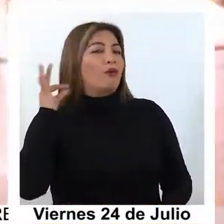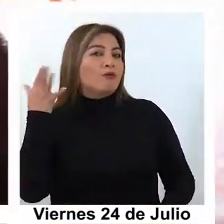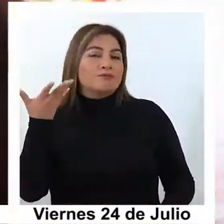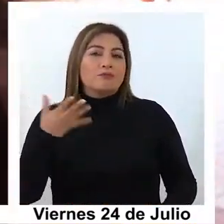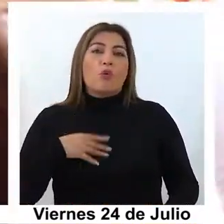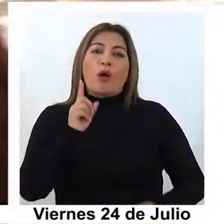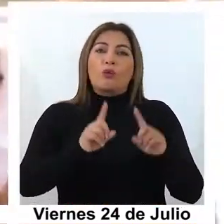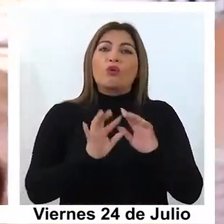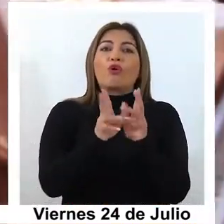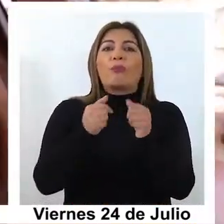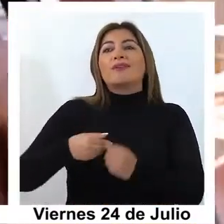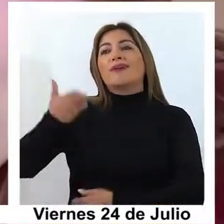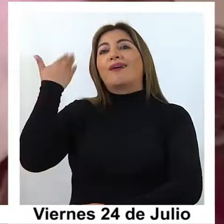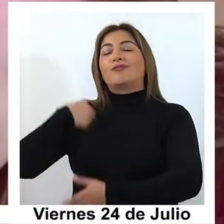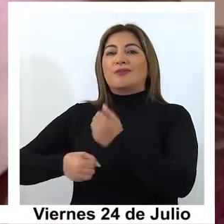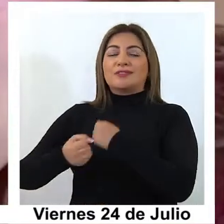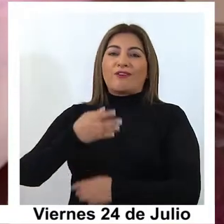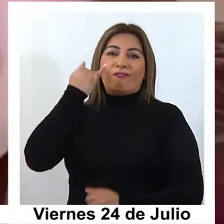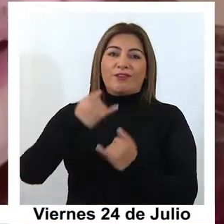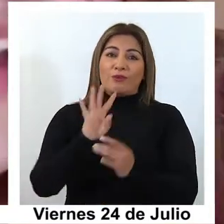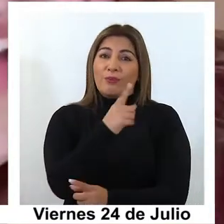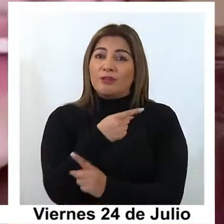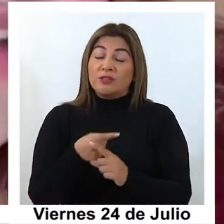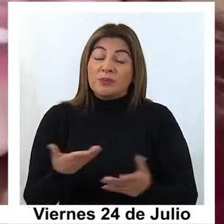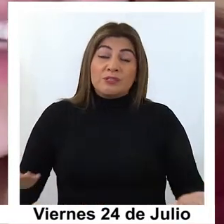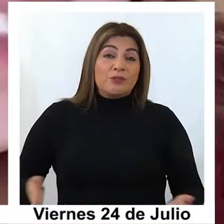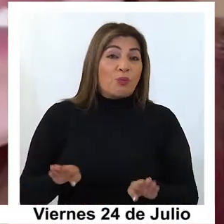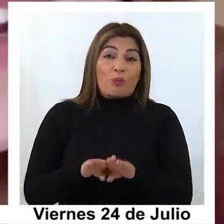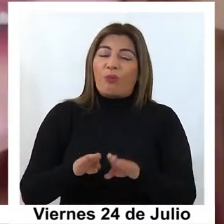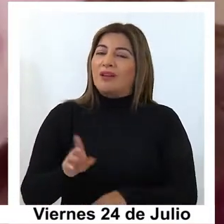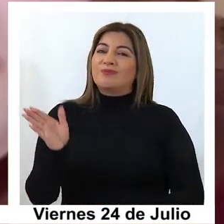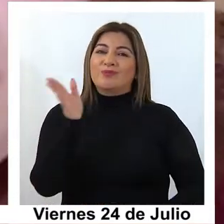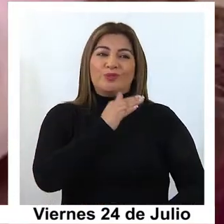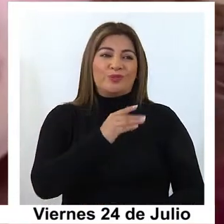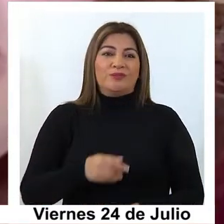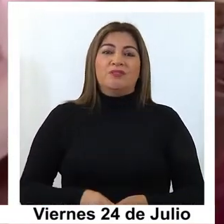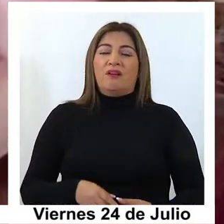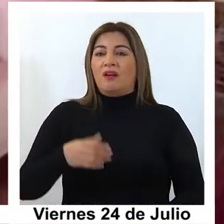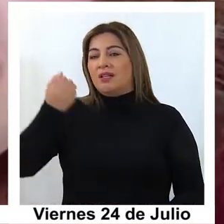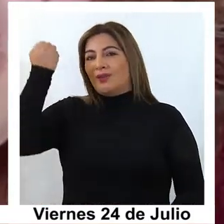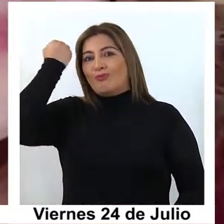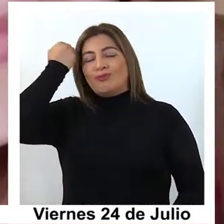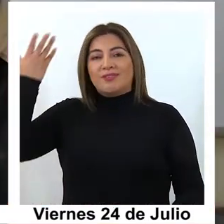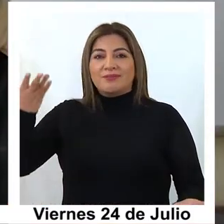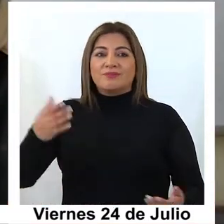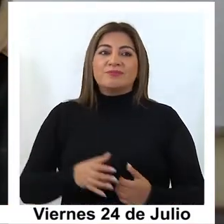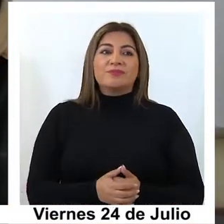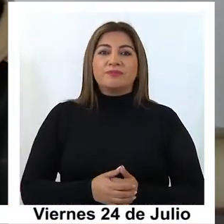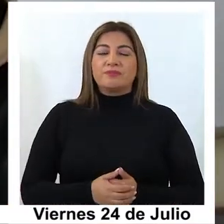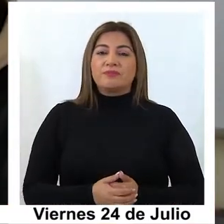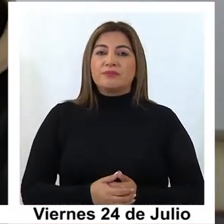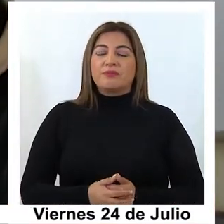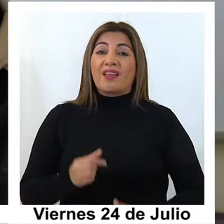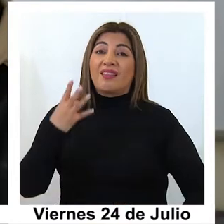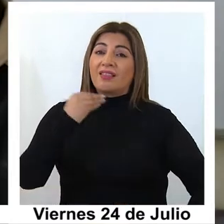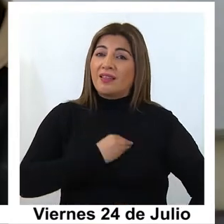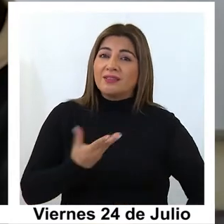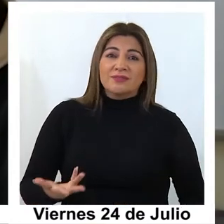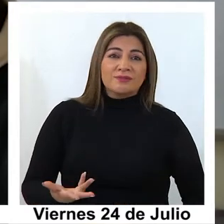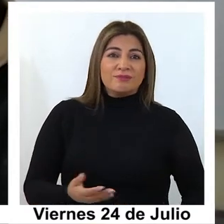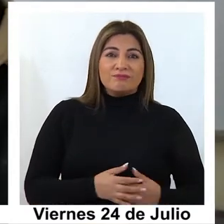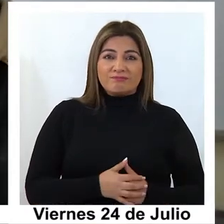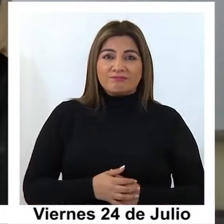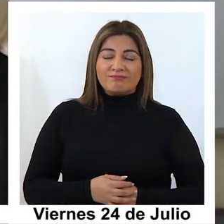compañeros que ya salieron de cuarto medio. Entonces va a ser frustrante ese tema. Es súper triste porque